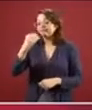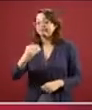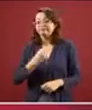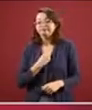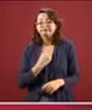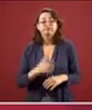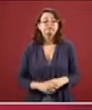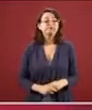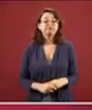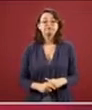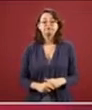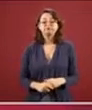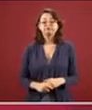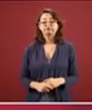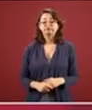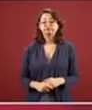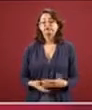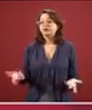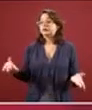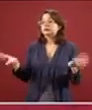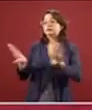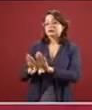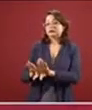cerrar. Dame.